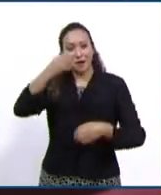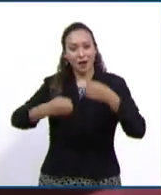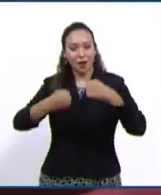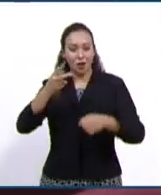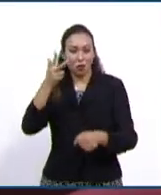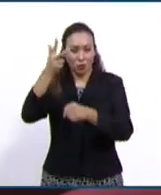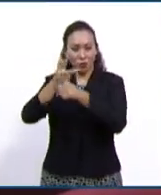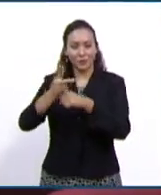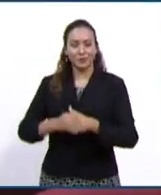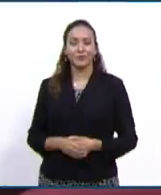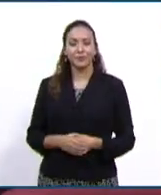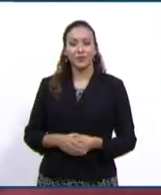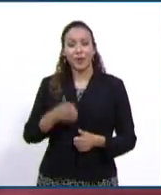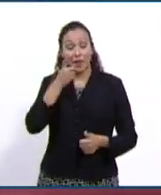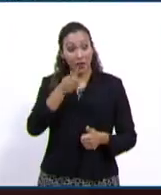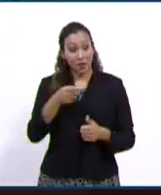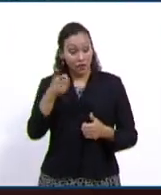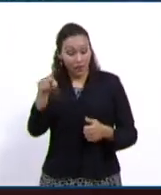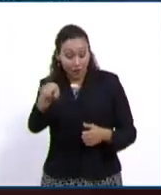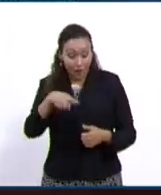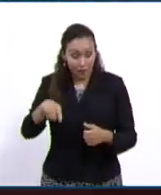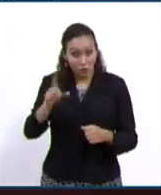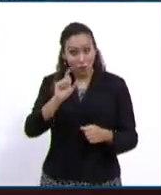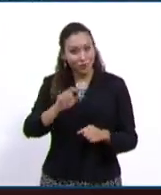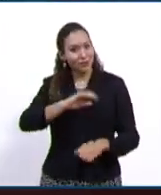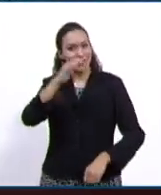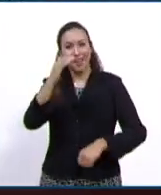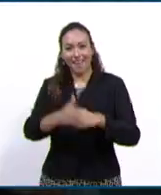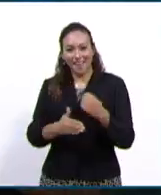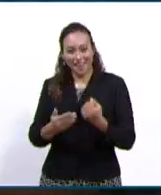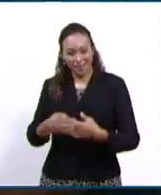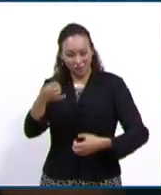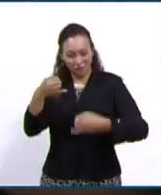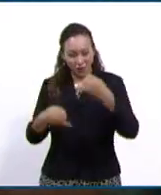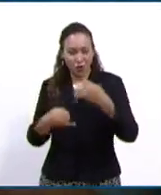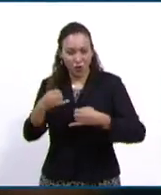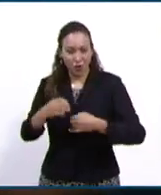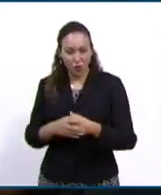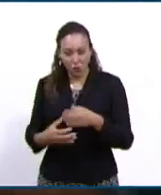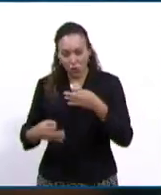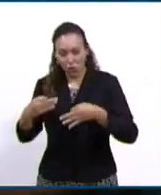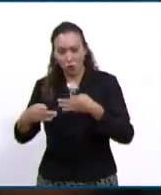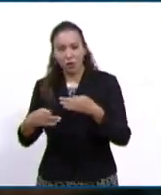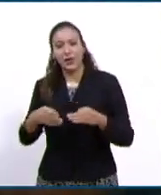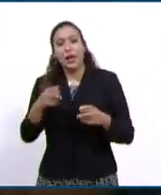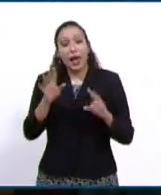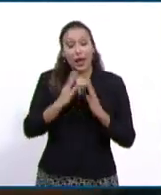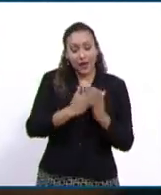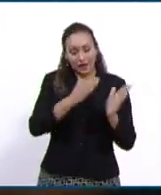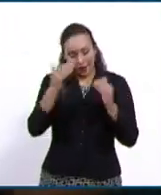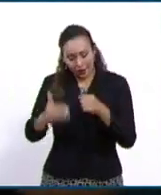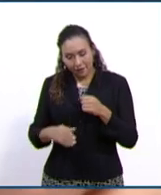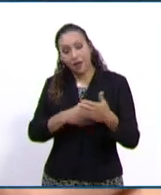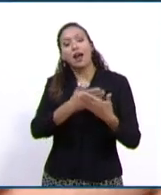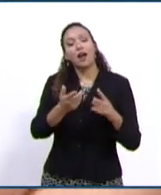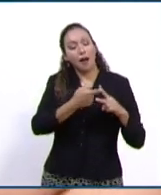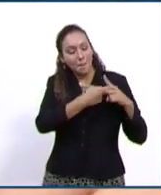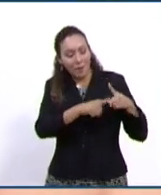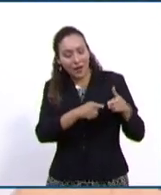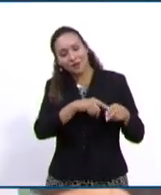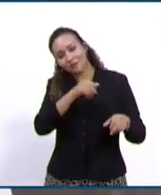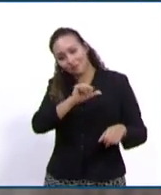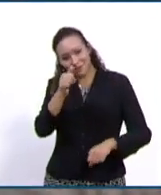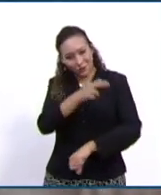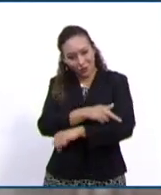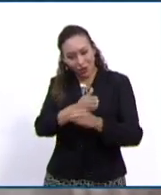que la decisión que declara cerrada la fase complementaria de la etapa de investigación e inicia la etapa intermedia no implica